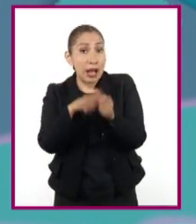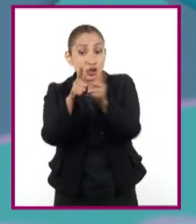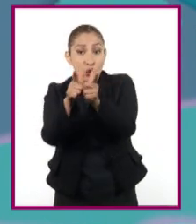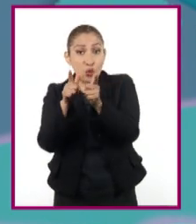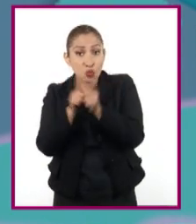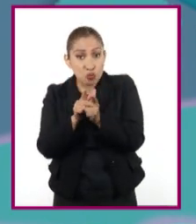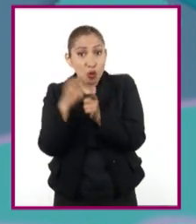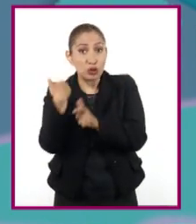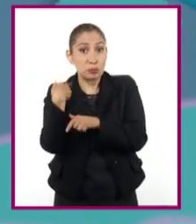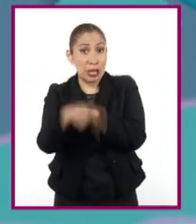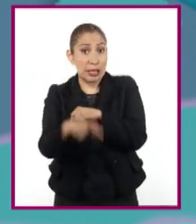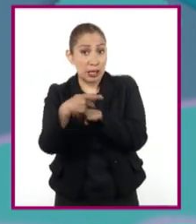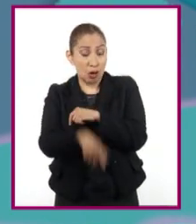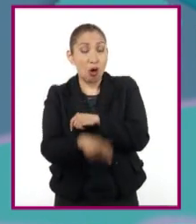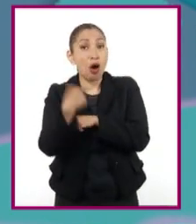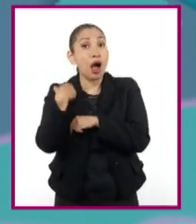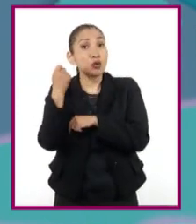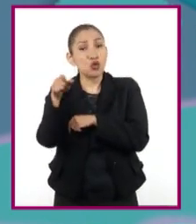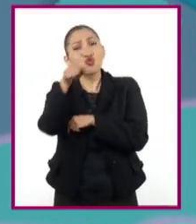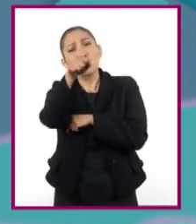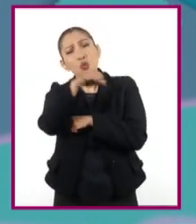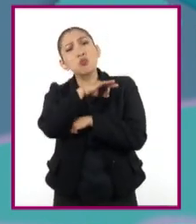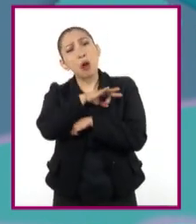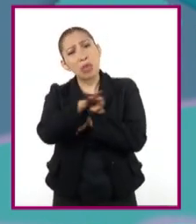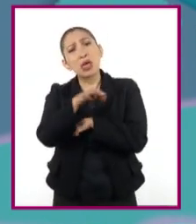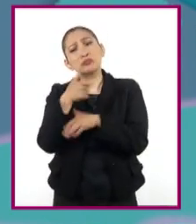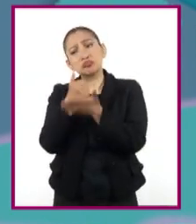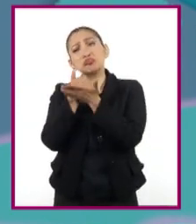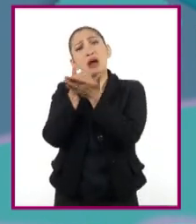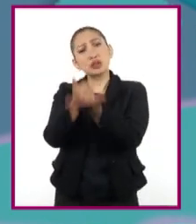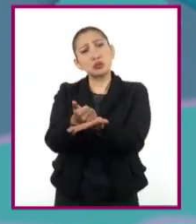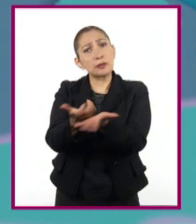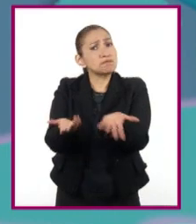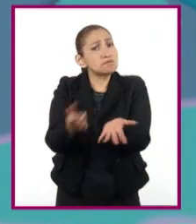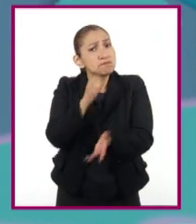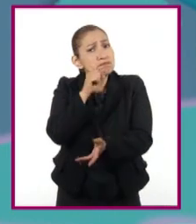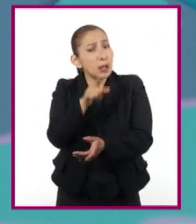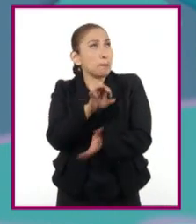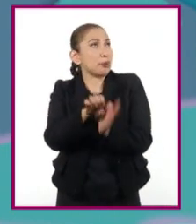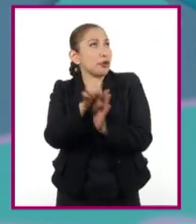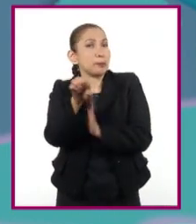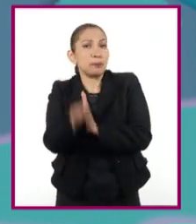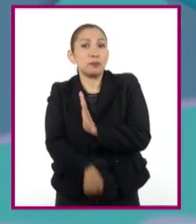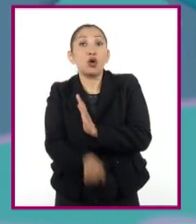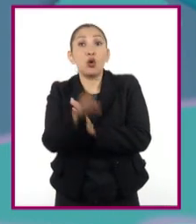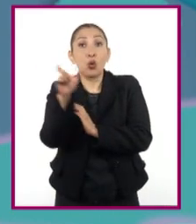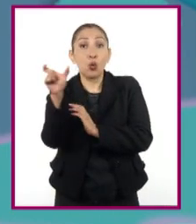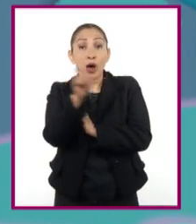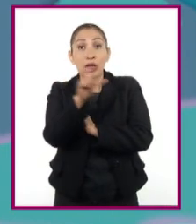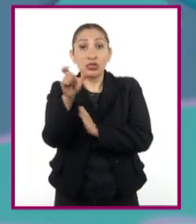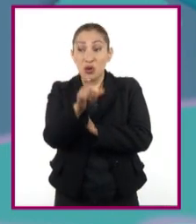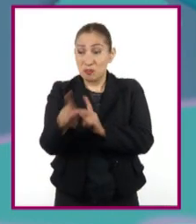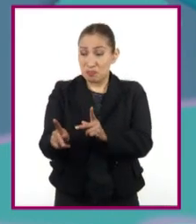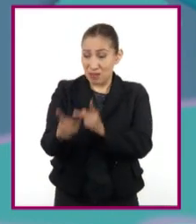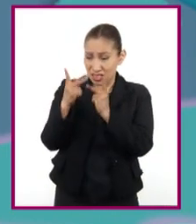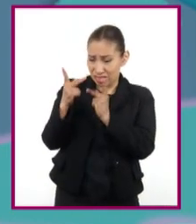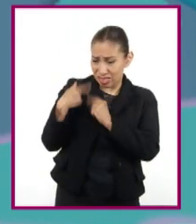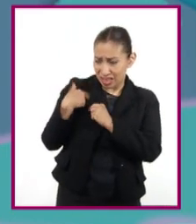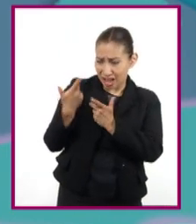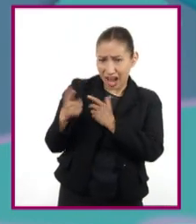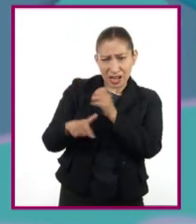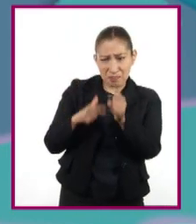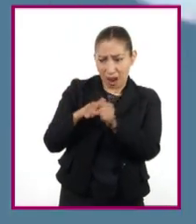varias acciones y tal vez ustedes puedan contribuir con ellas. Por ejemplo, al rechazar la venta ilegal